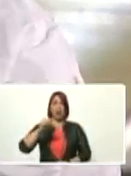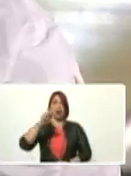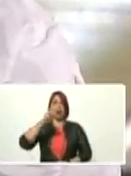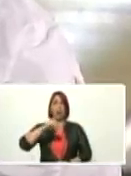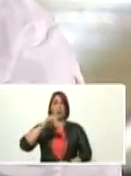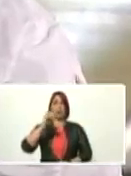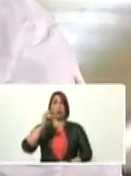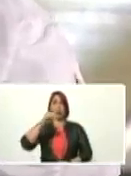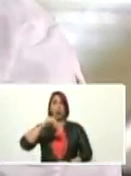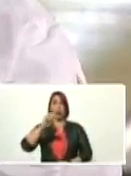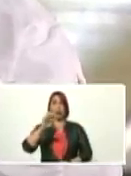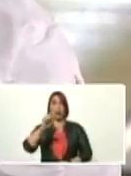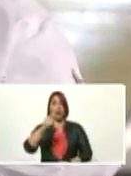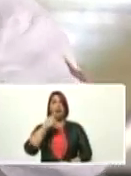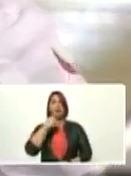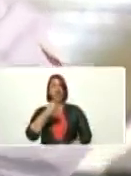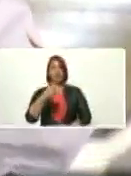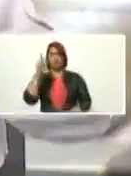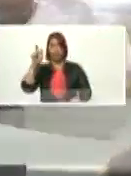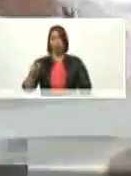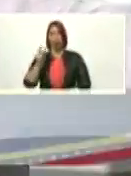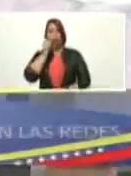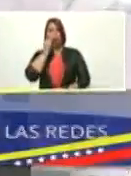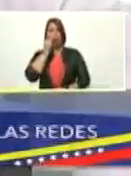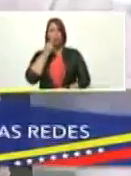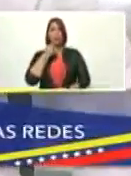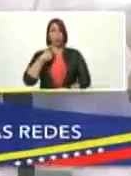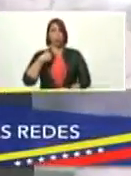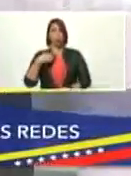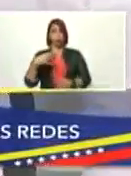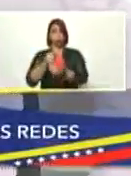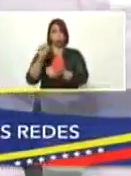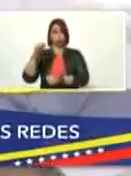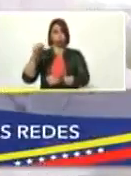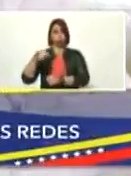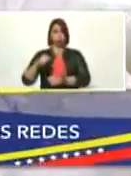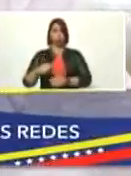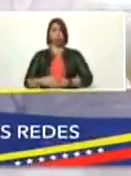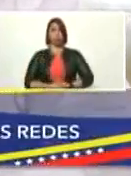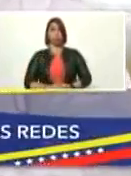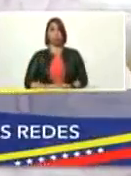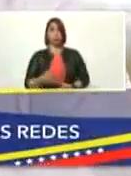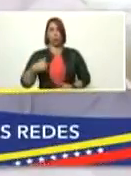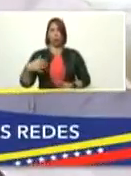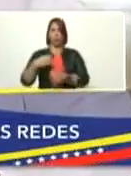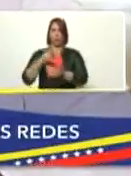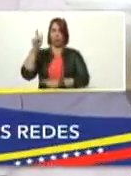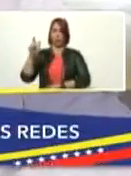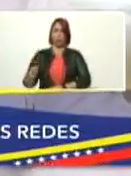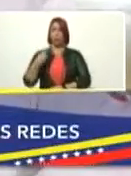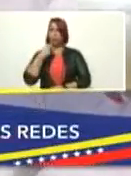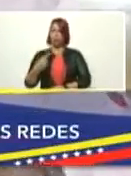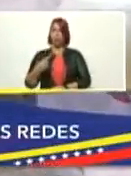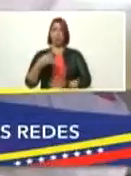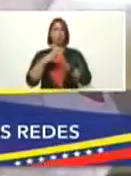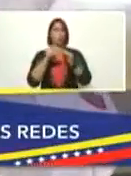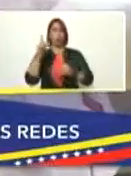acuerdo. Ramonet dice eso. Yo le creo. Yo le creo todo lo que diga Ramonet.